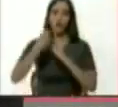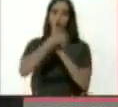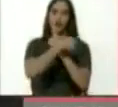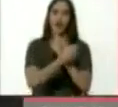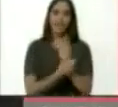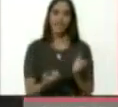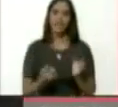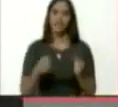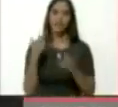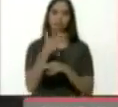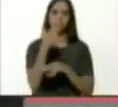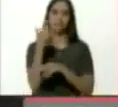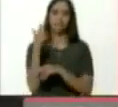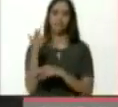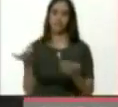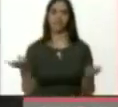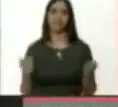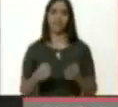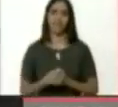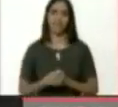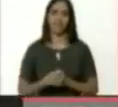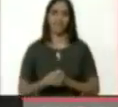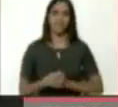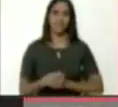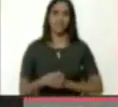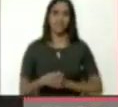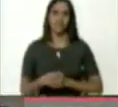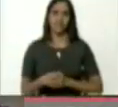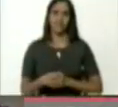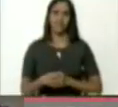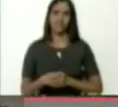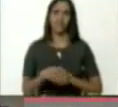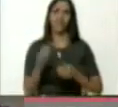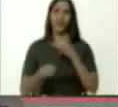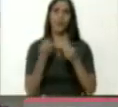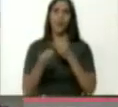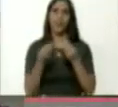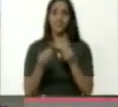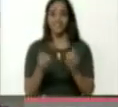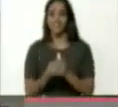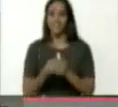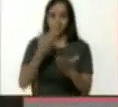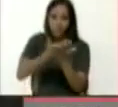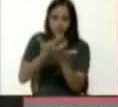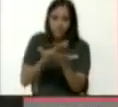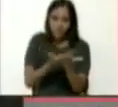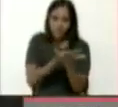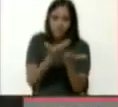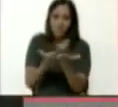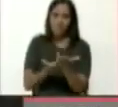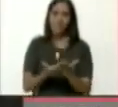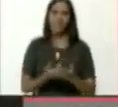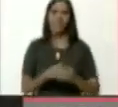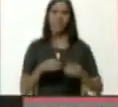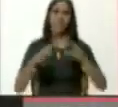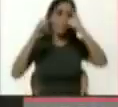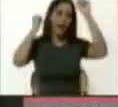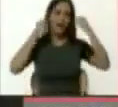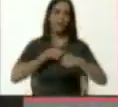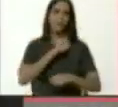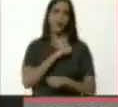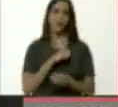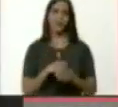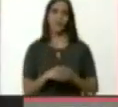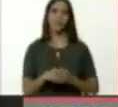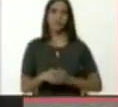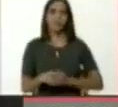guacal de plátano. ¿Ah? Con eso es lo que puede hacer una pataconada. ¿Pana? En la Embajada de España. Yo estoy